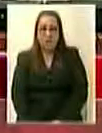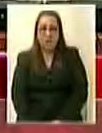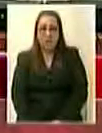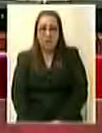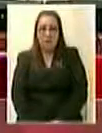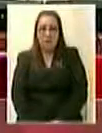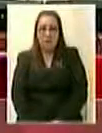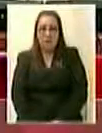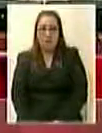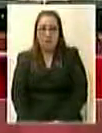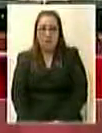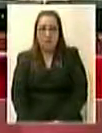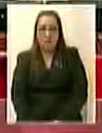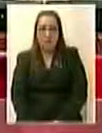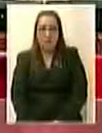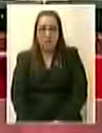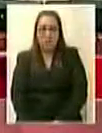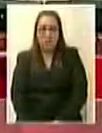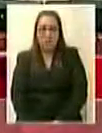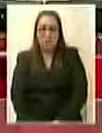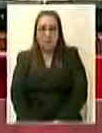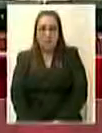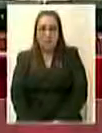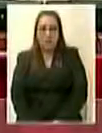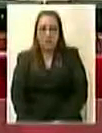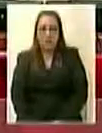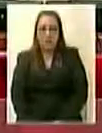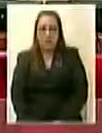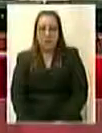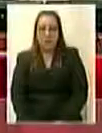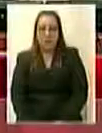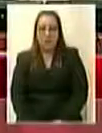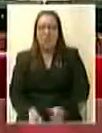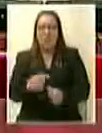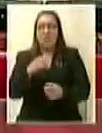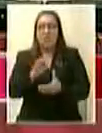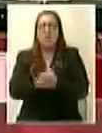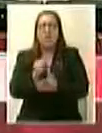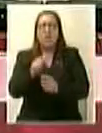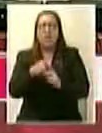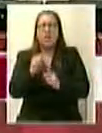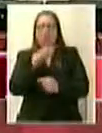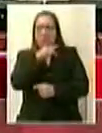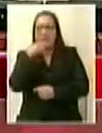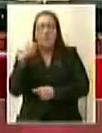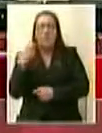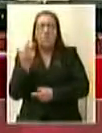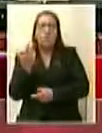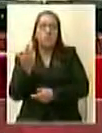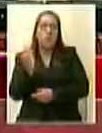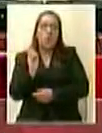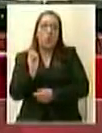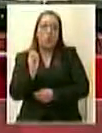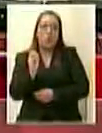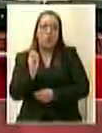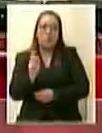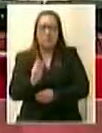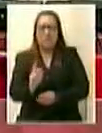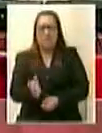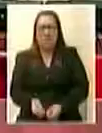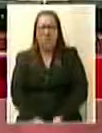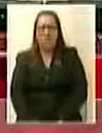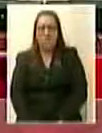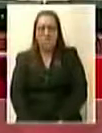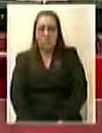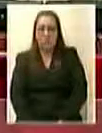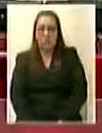física. Entonces, siempre se ha dicho, ¿qué es comida chatarra? Es que un anticucho es comida chatarra. No pues, o sea,